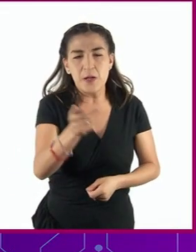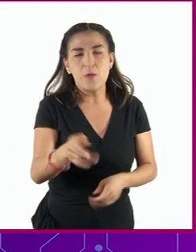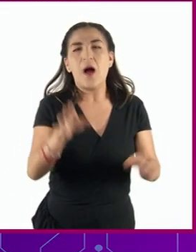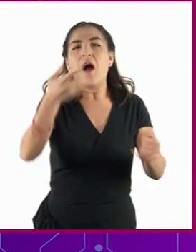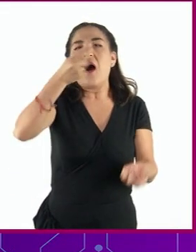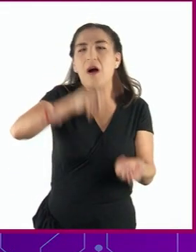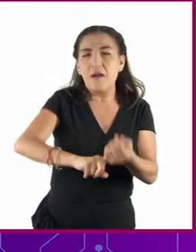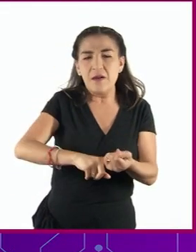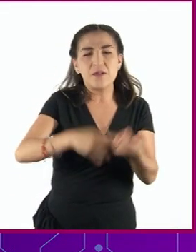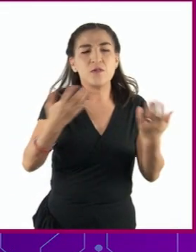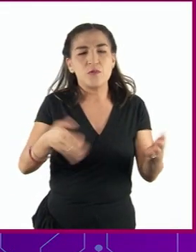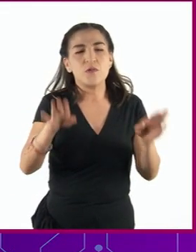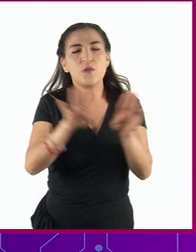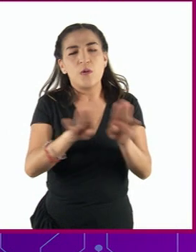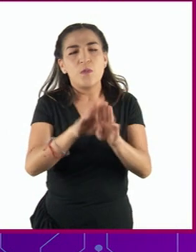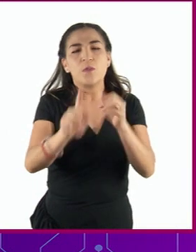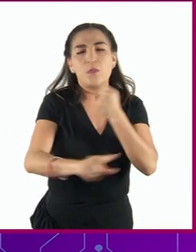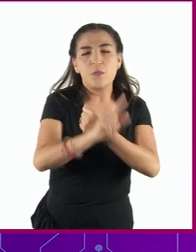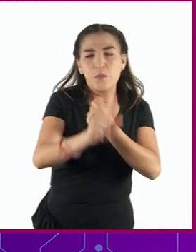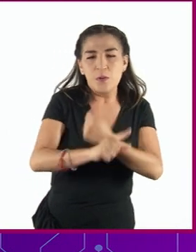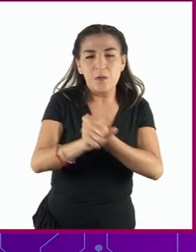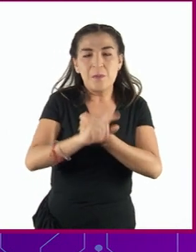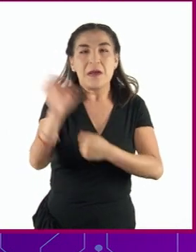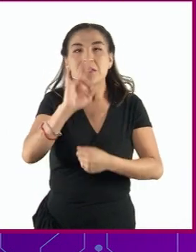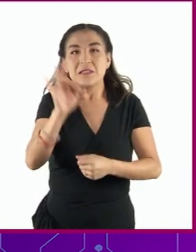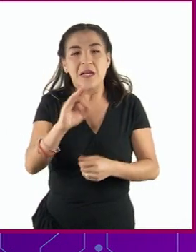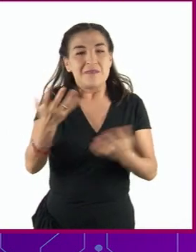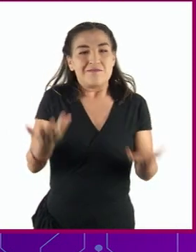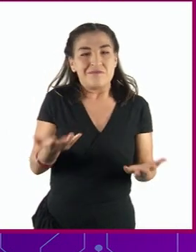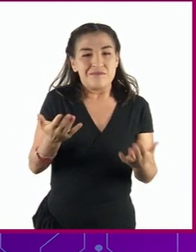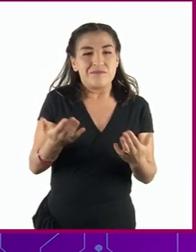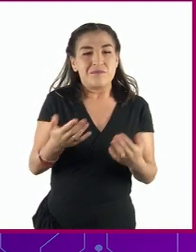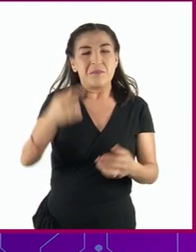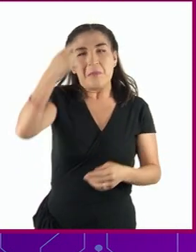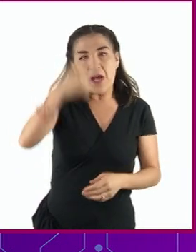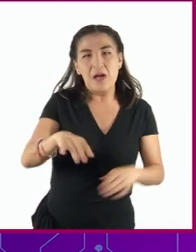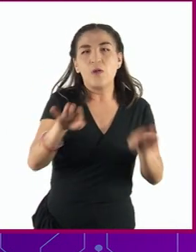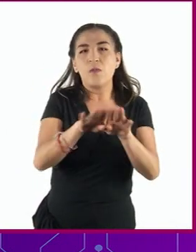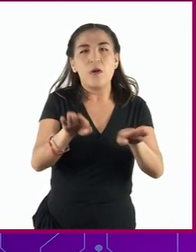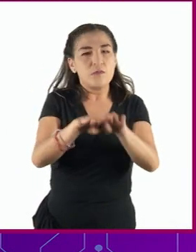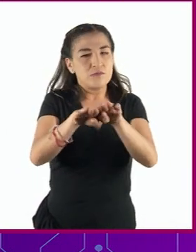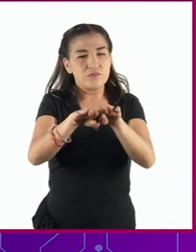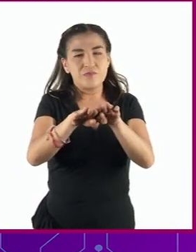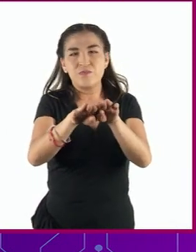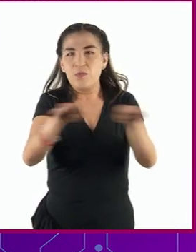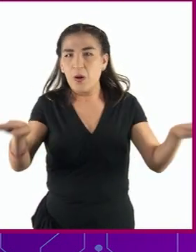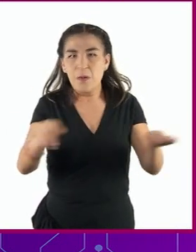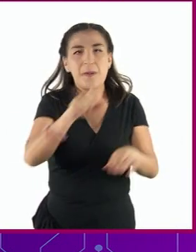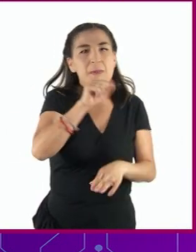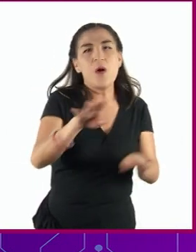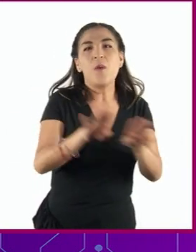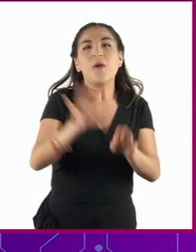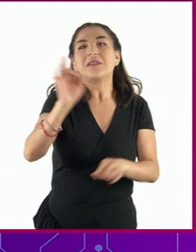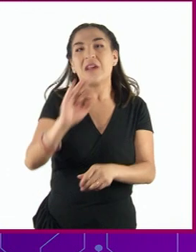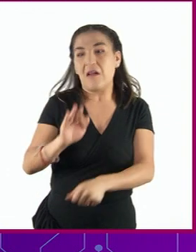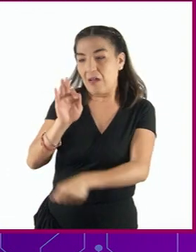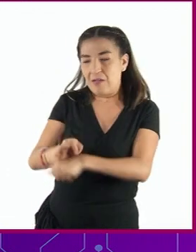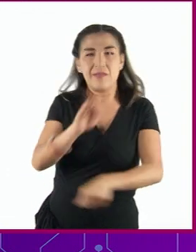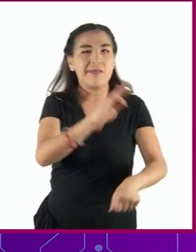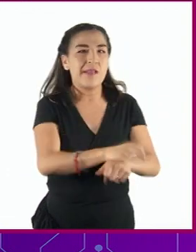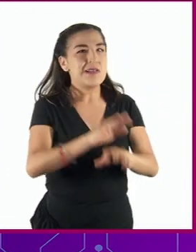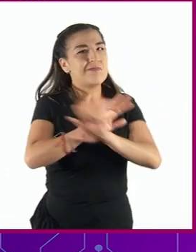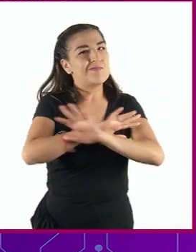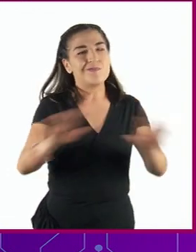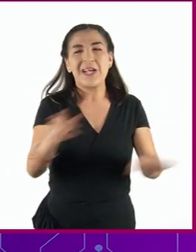existencia de alguna circunstancia susceptible de crear parcialidad en el desarrollo de la misma. El mediador